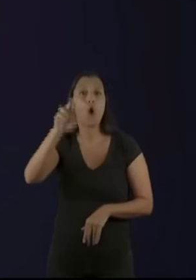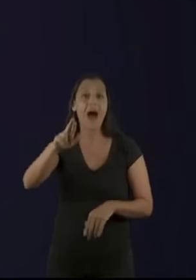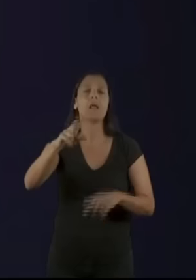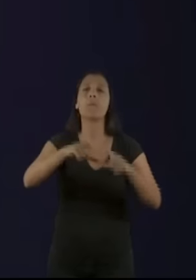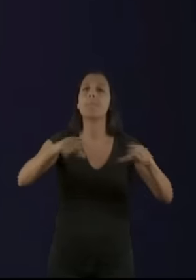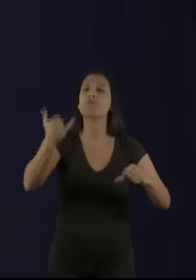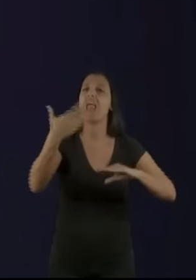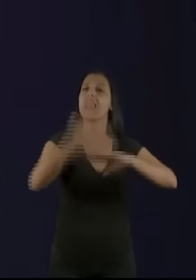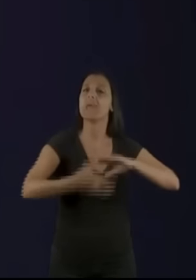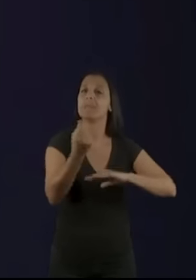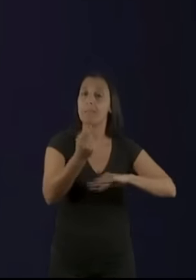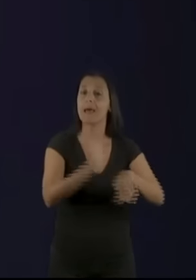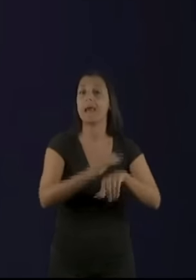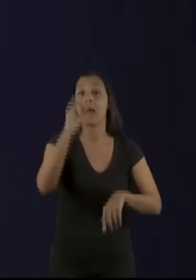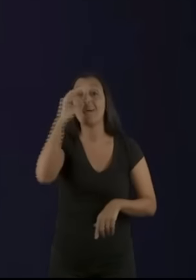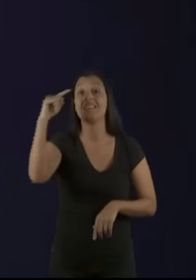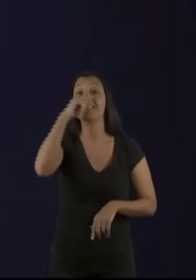tope de